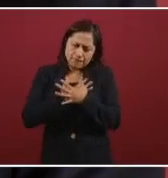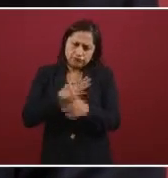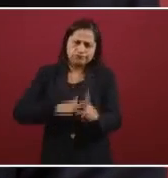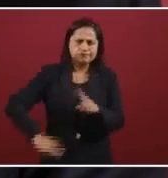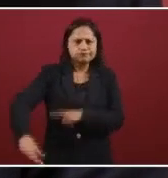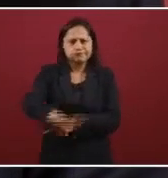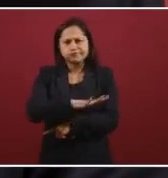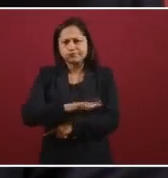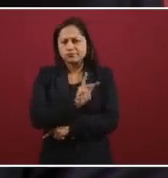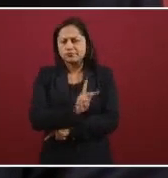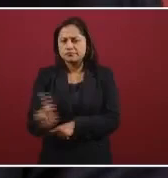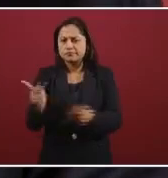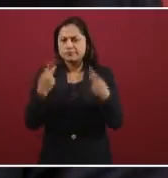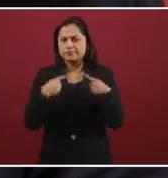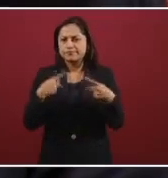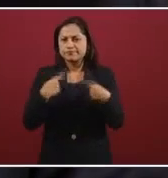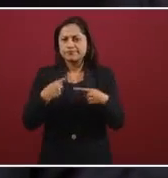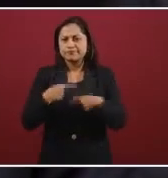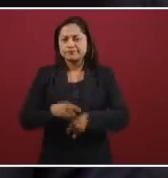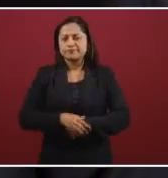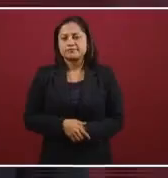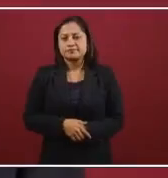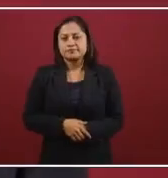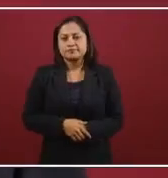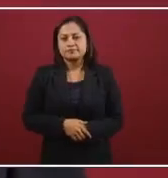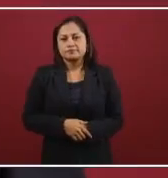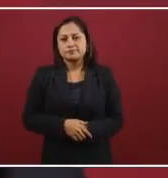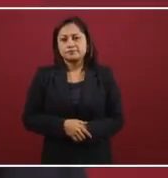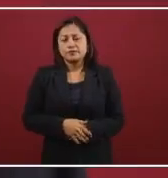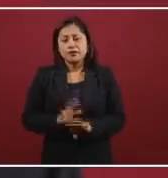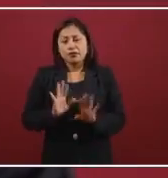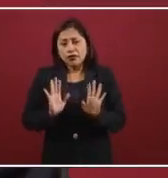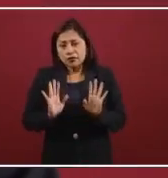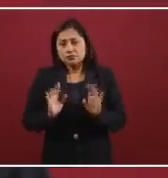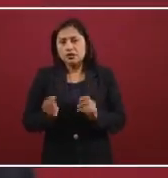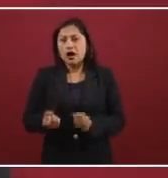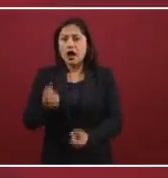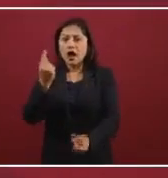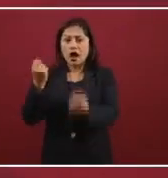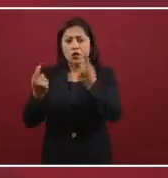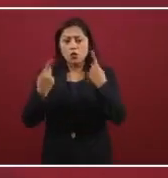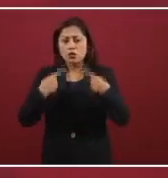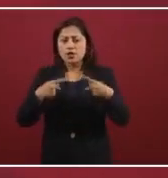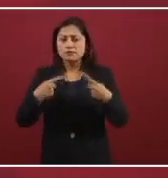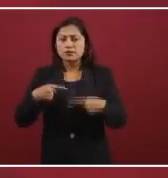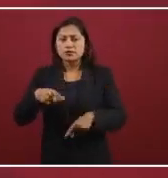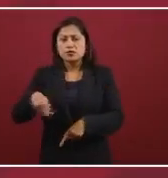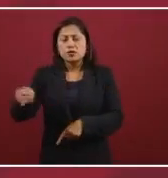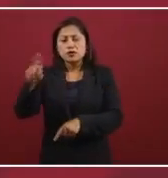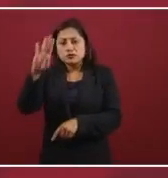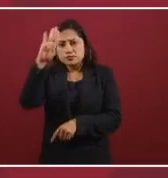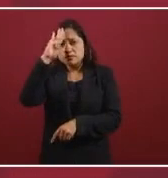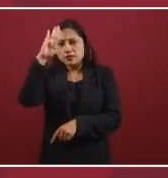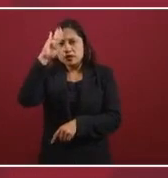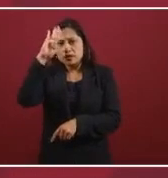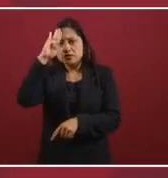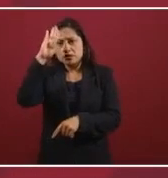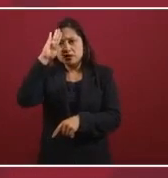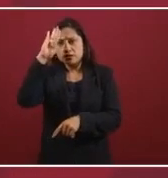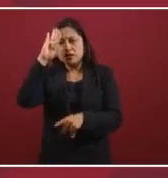No es cierto lo que sostienen algunos de que el pueblo es malagradecido,